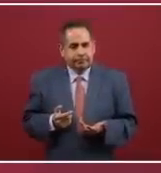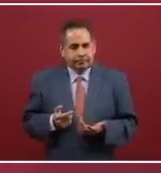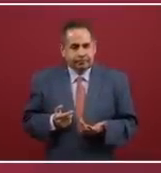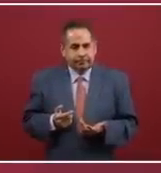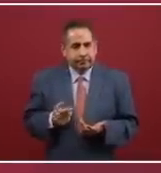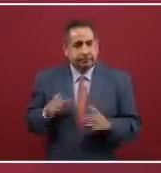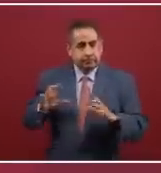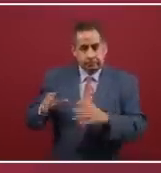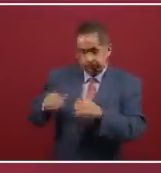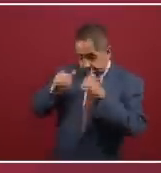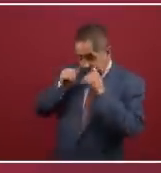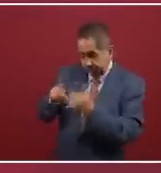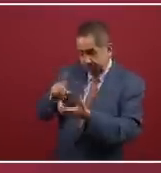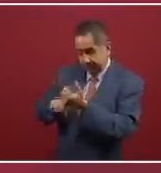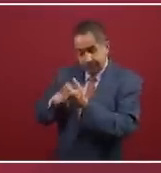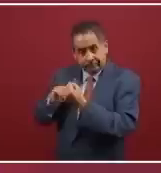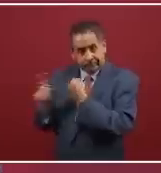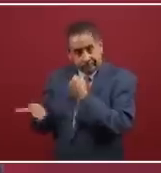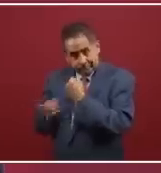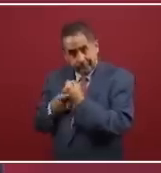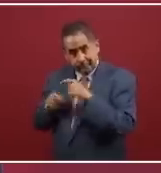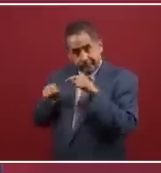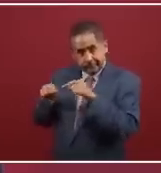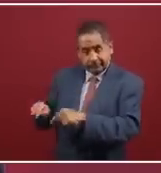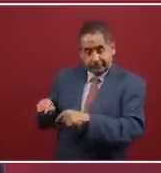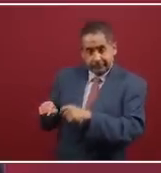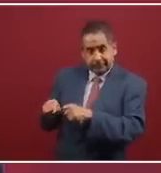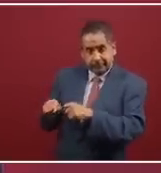atiende el fondo del problema